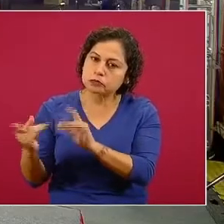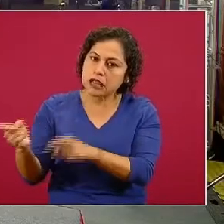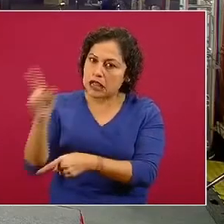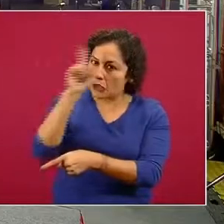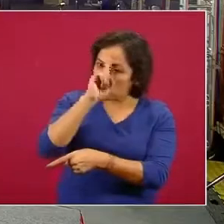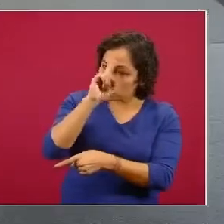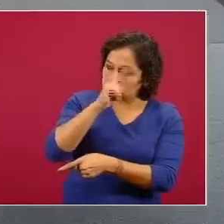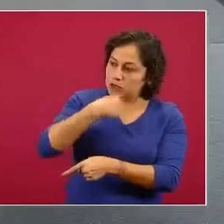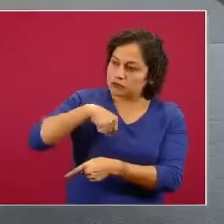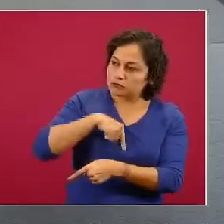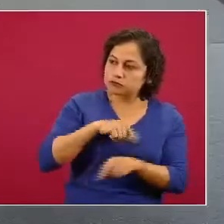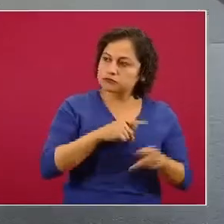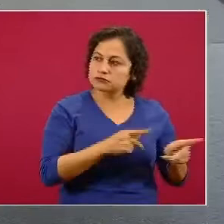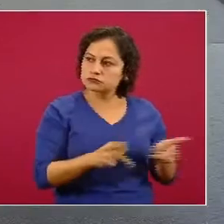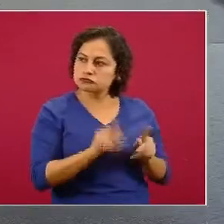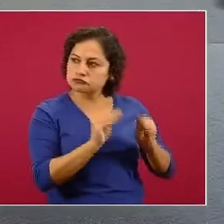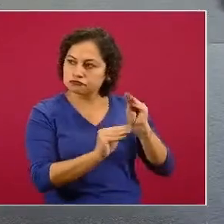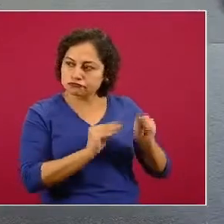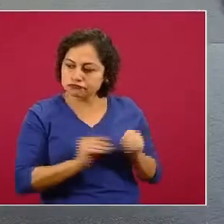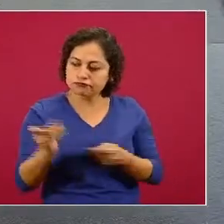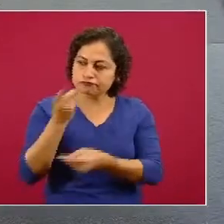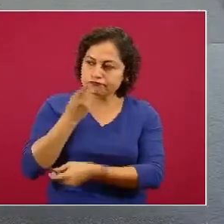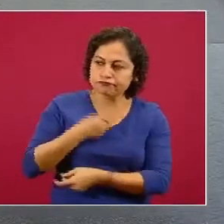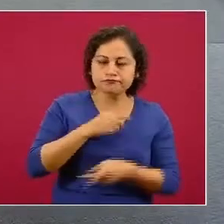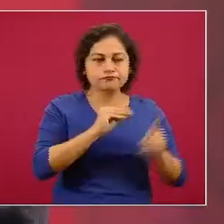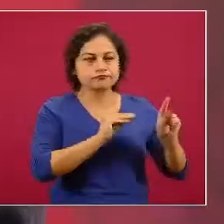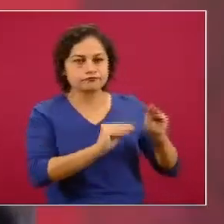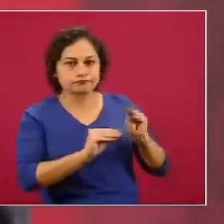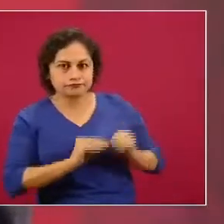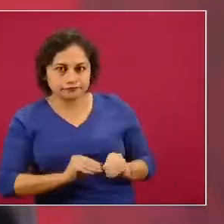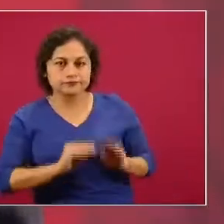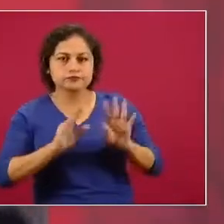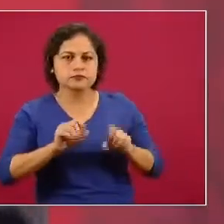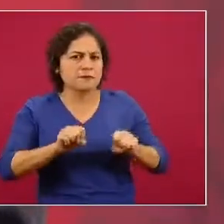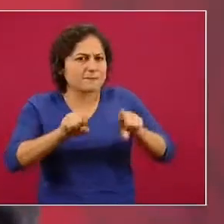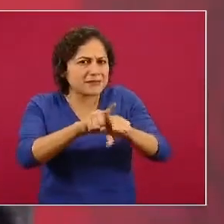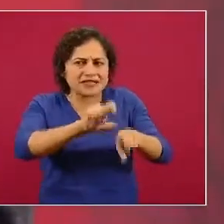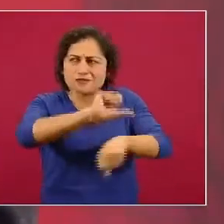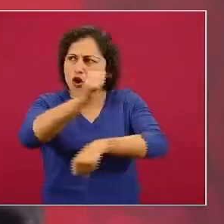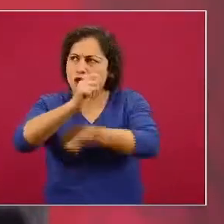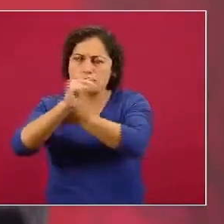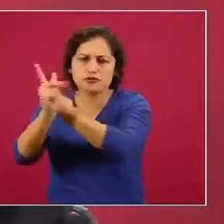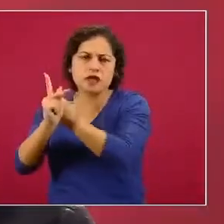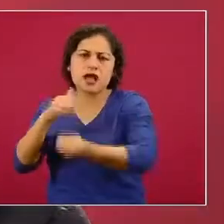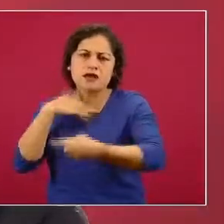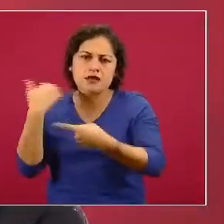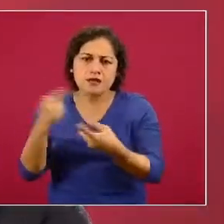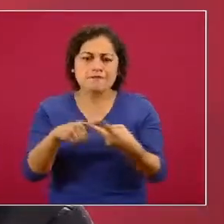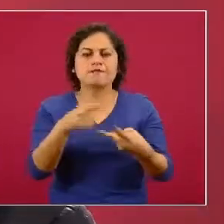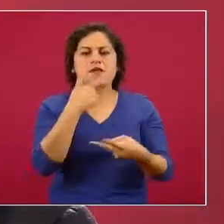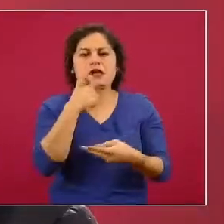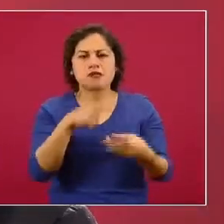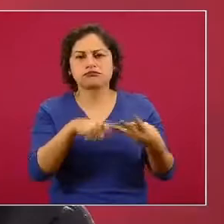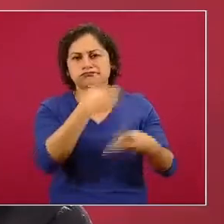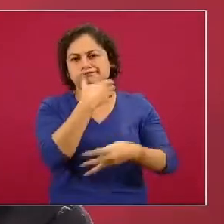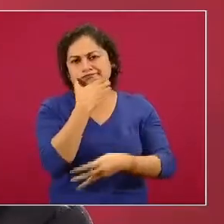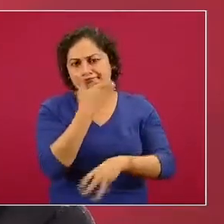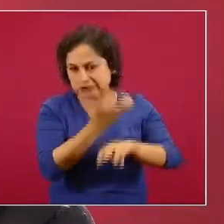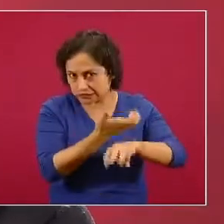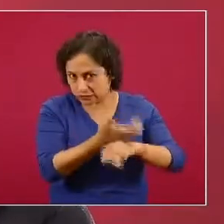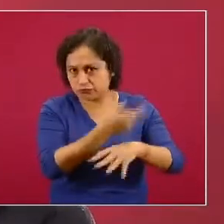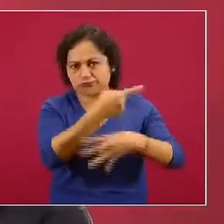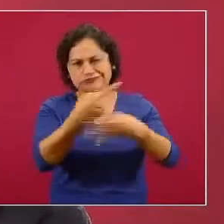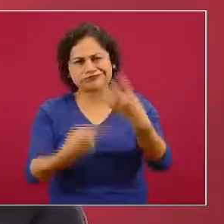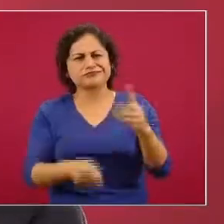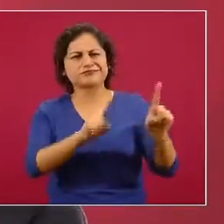permite tener ya un plan preliminar, igual que Alemania, igual que Reino Unido, igual que Estados Unidos, igual que muchos países que